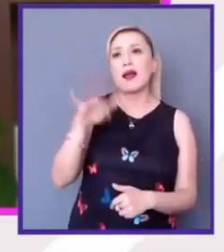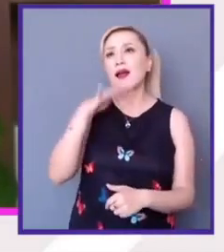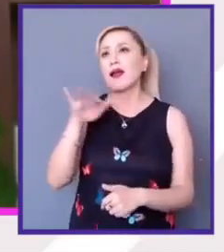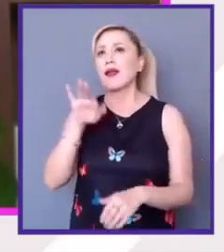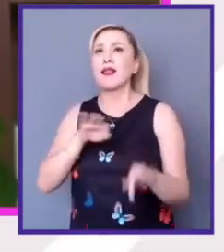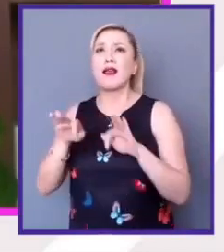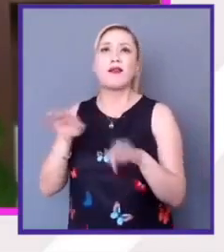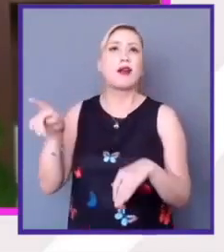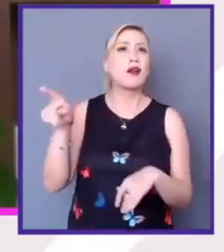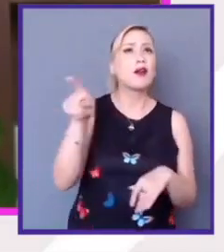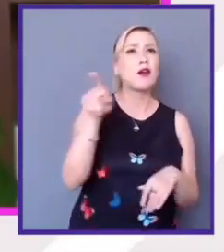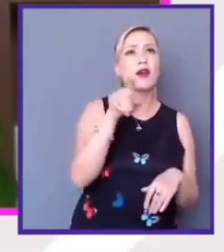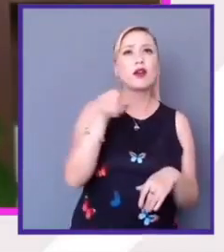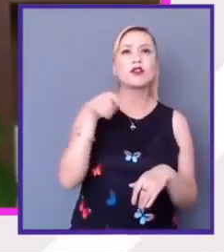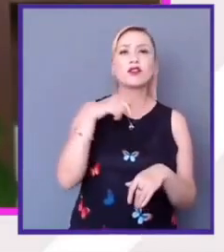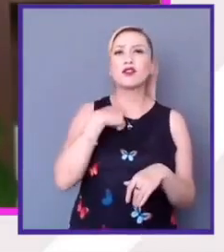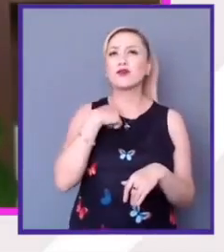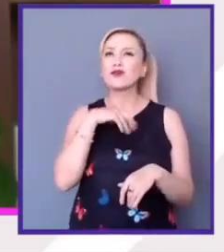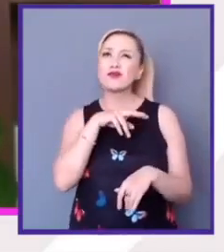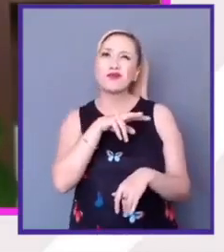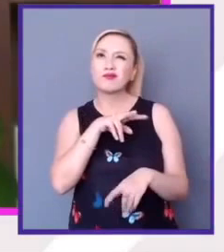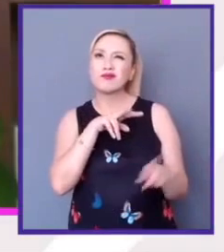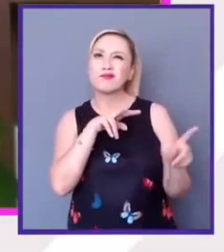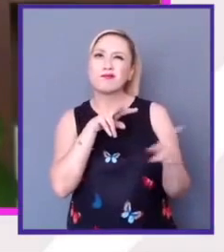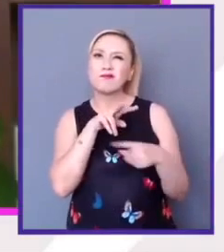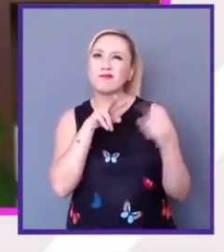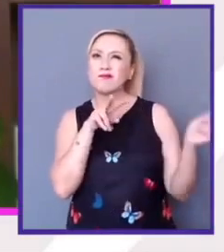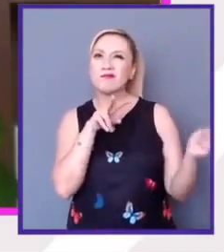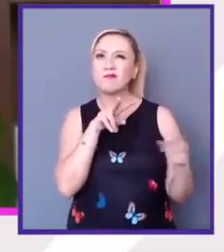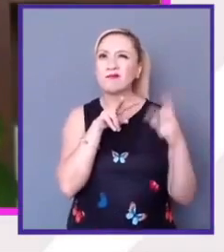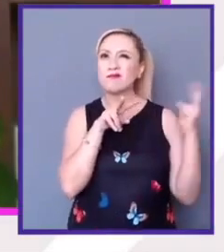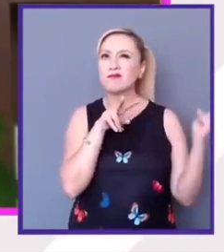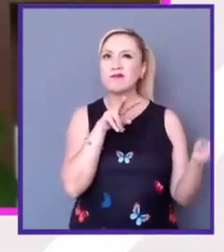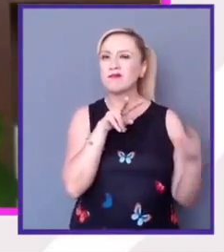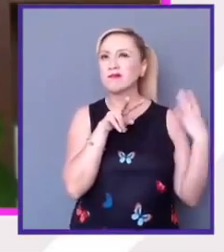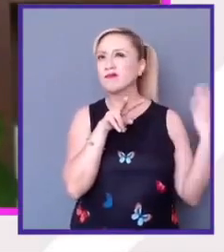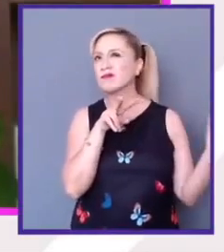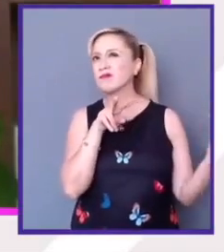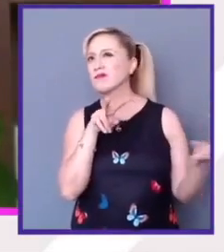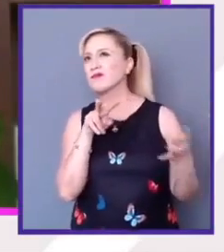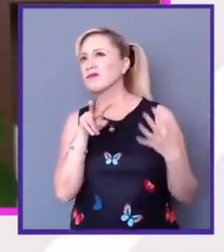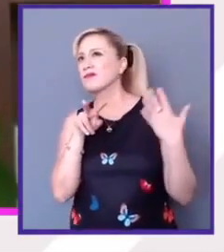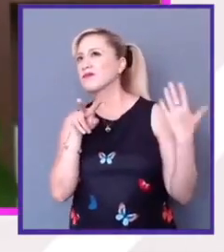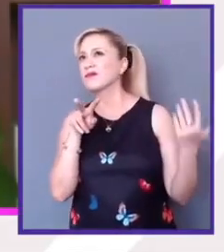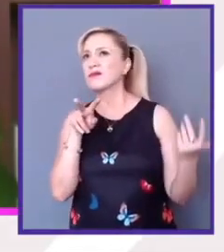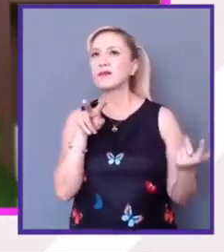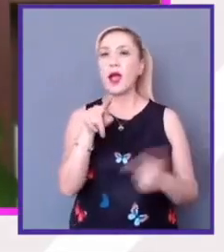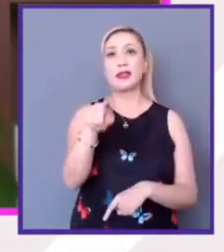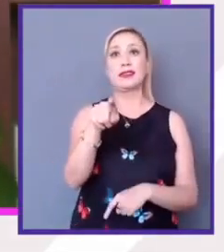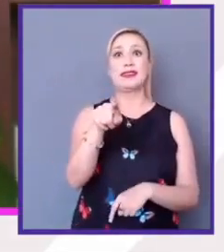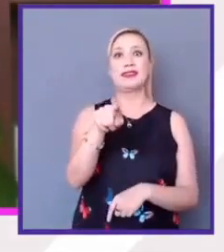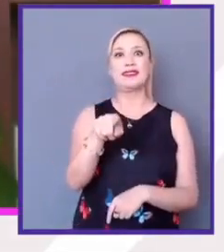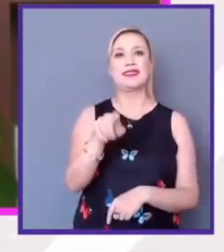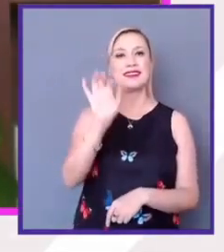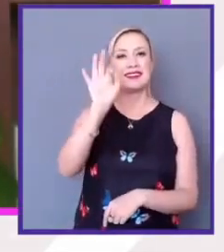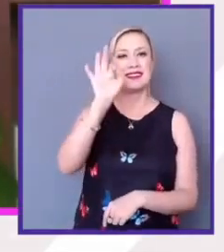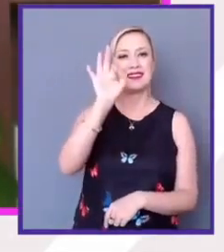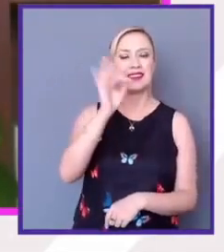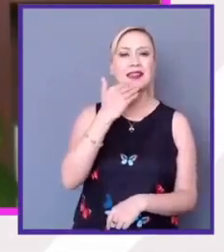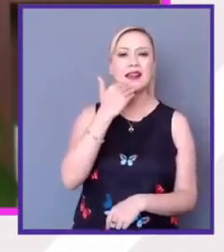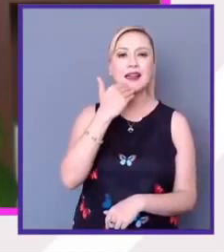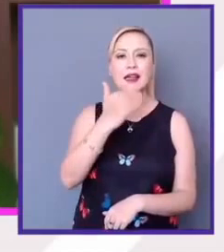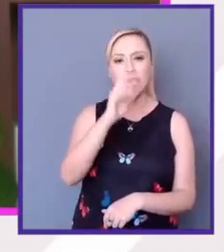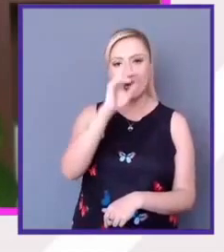laborales espacios en los cuales se trabaje, digamos, por una ética empresarial, por así lo podemos